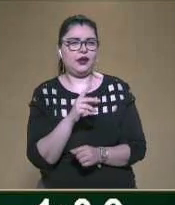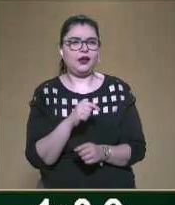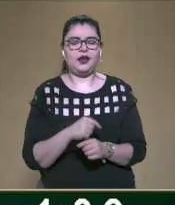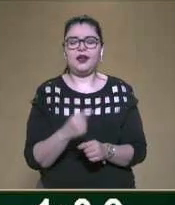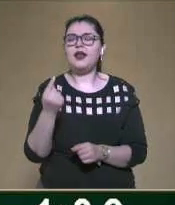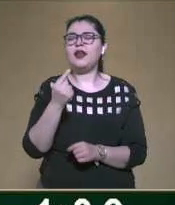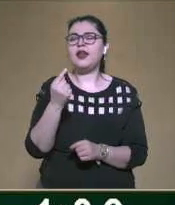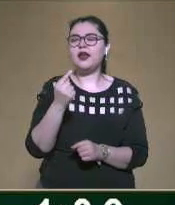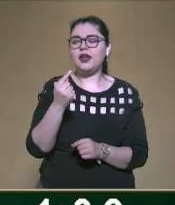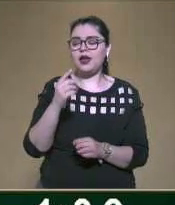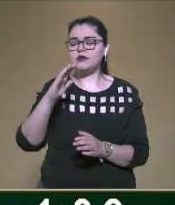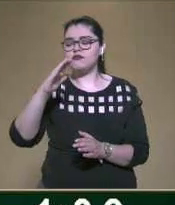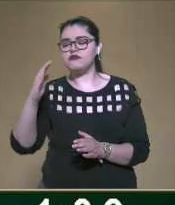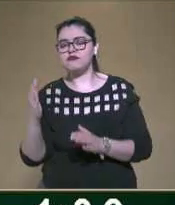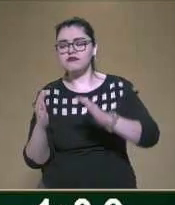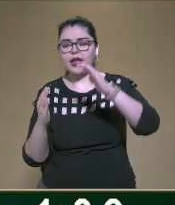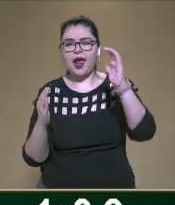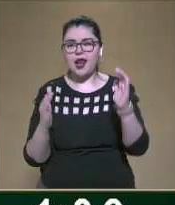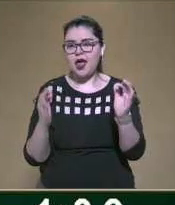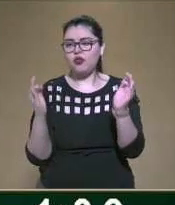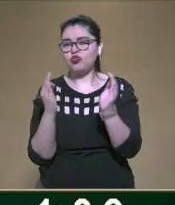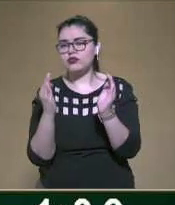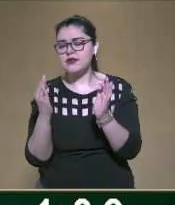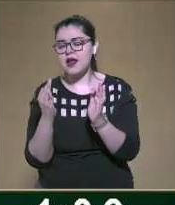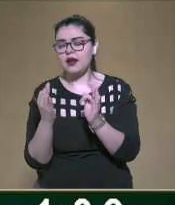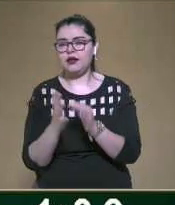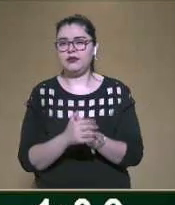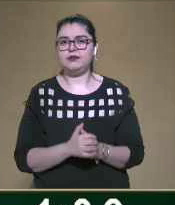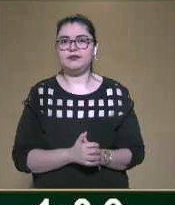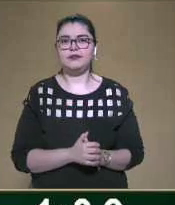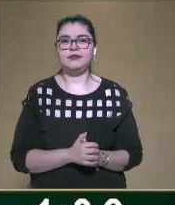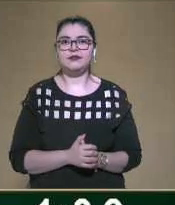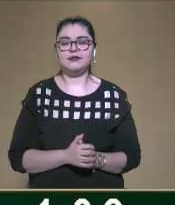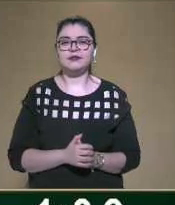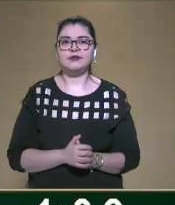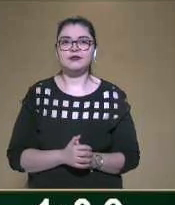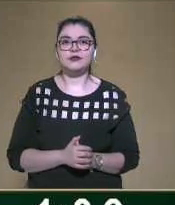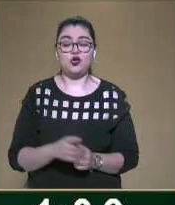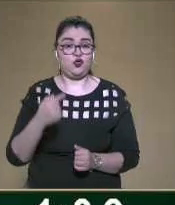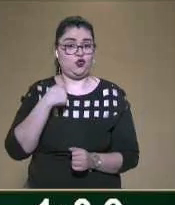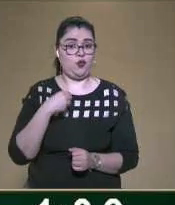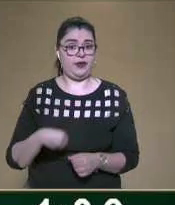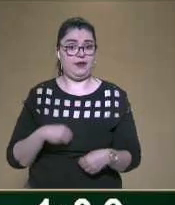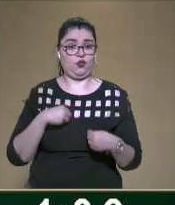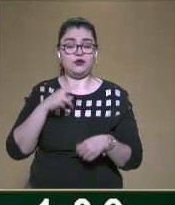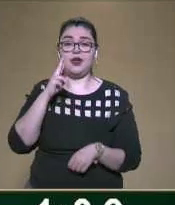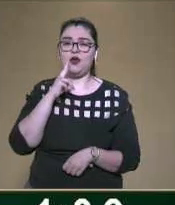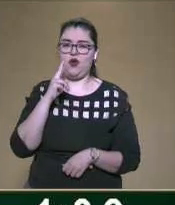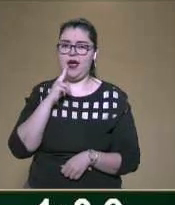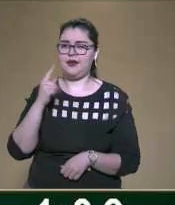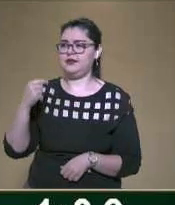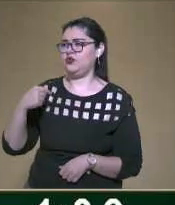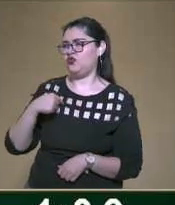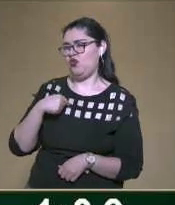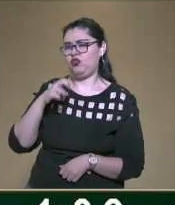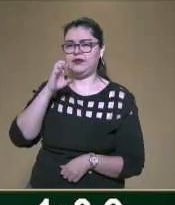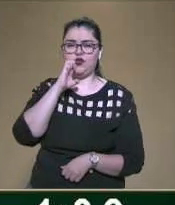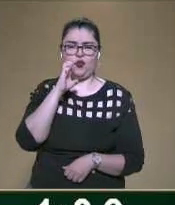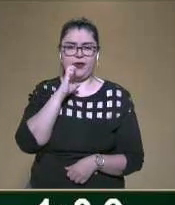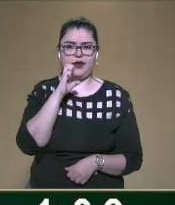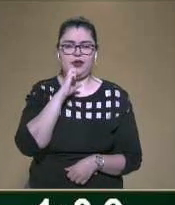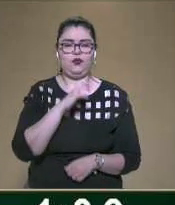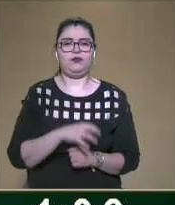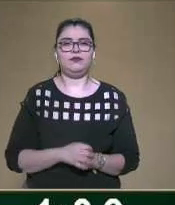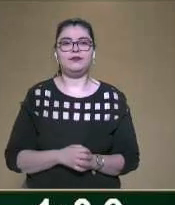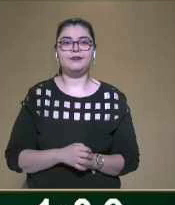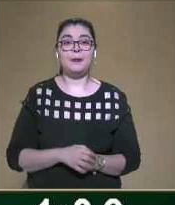municipios limita nuestro o donde nos encontramos. Porque yo vivo en San Nicolás. ¿Tú dónde vives? En General Escobedo. En General Escobedo. Entonces, pero aquí el canal